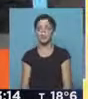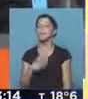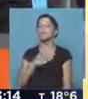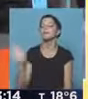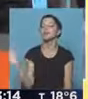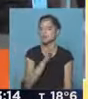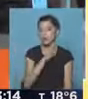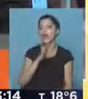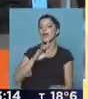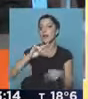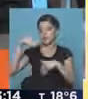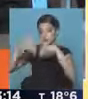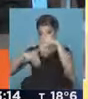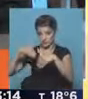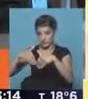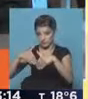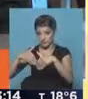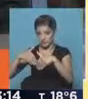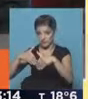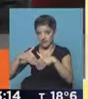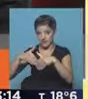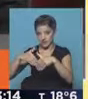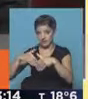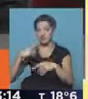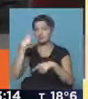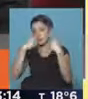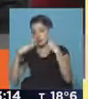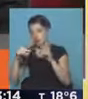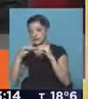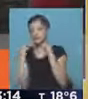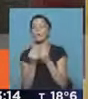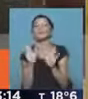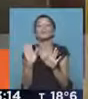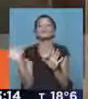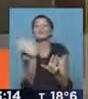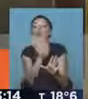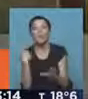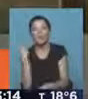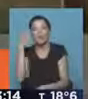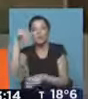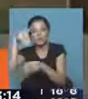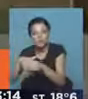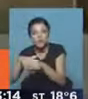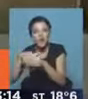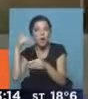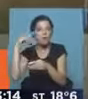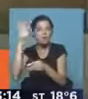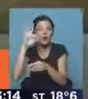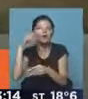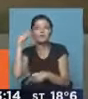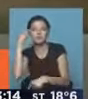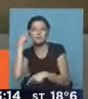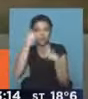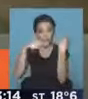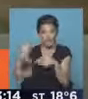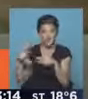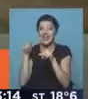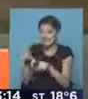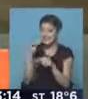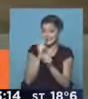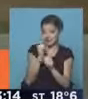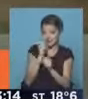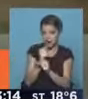significado, precisamente porque todos votamos por distintos motivos, ¿no? Y esa es la tarea de representación, interpretar las distintas motivaciones que tenemos